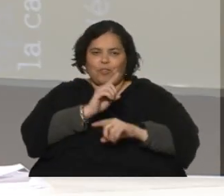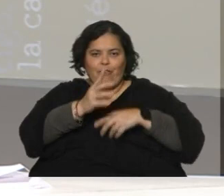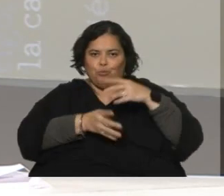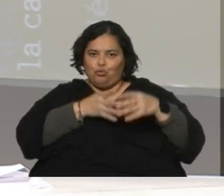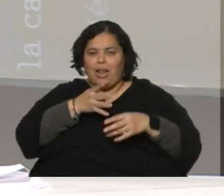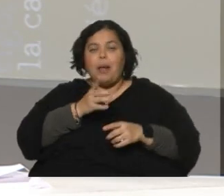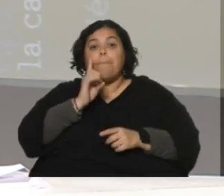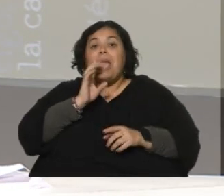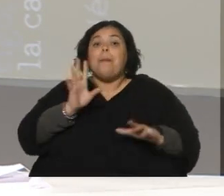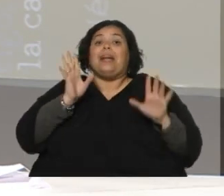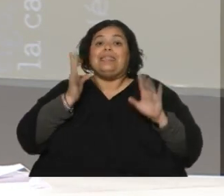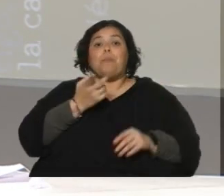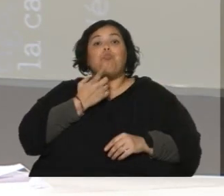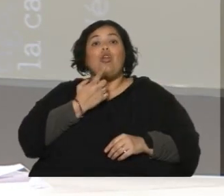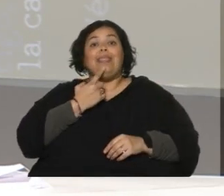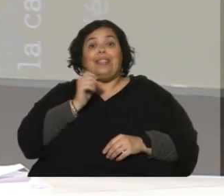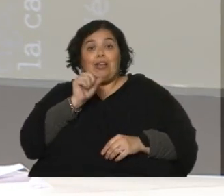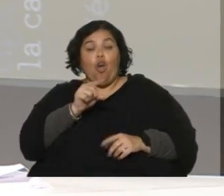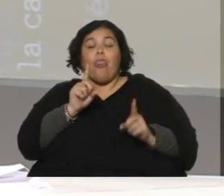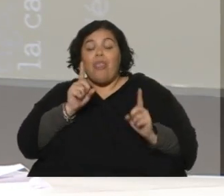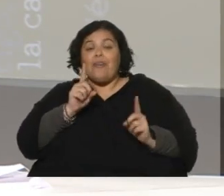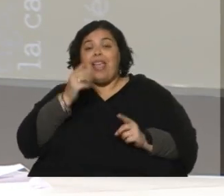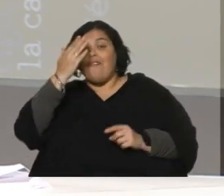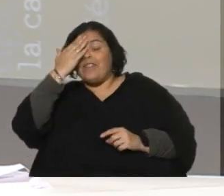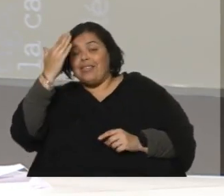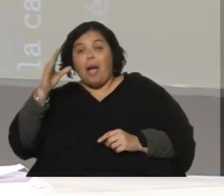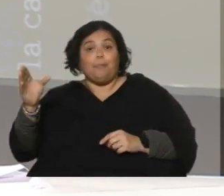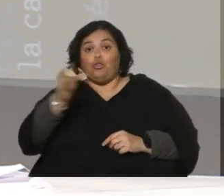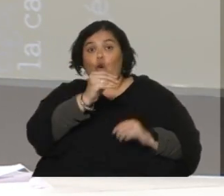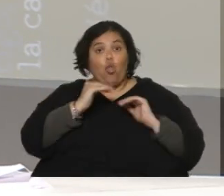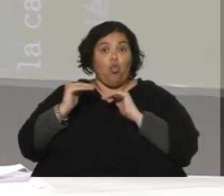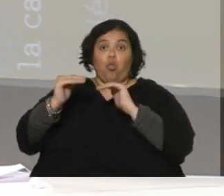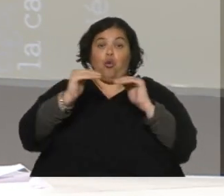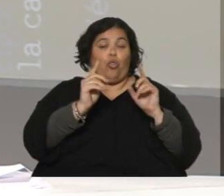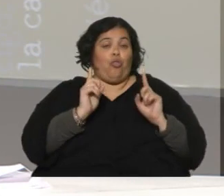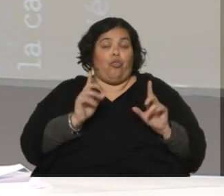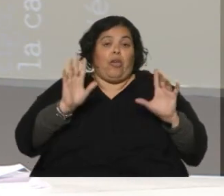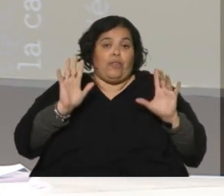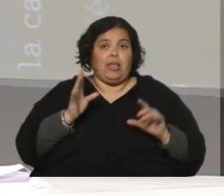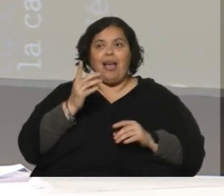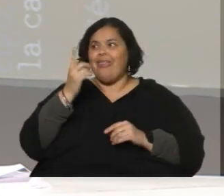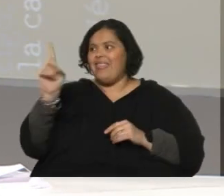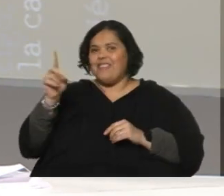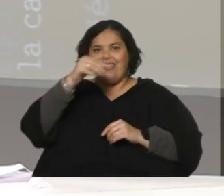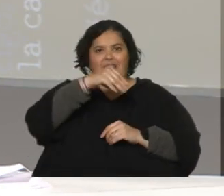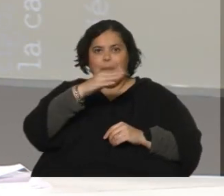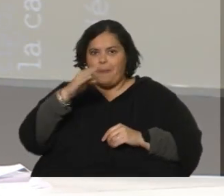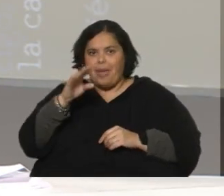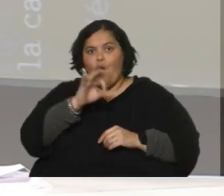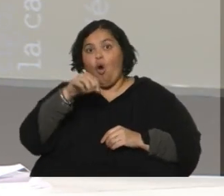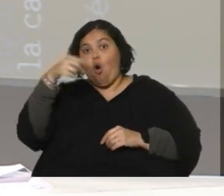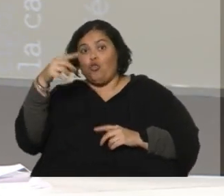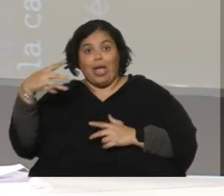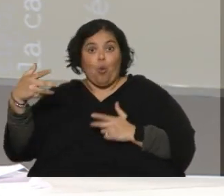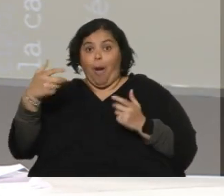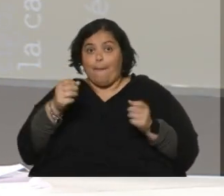idea como un Cómo es a la mirada del electorado también que haya una visión tan marcada ante el mpp y aquellos que no apoyan la